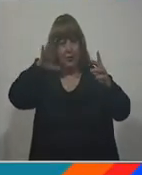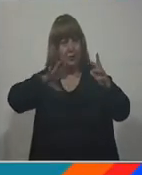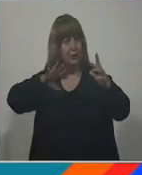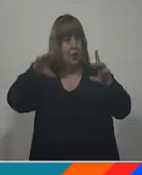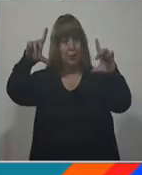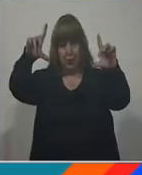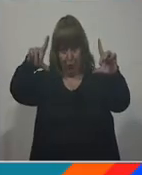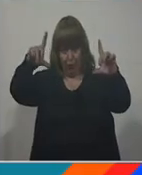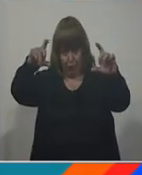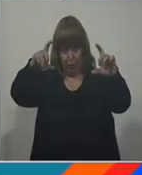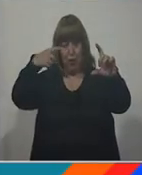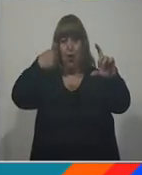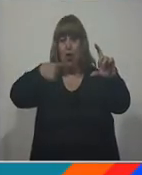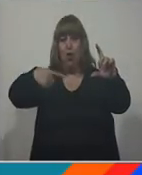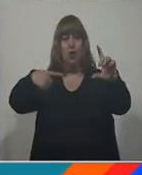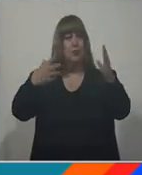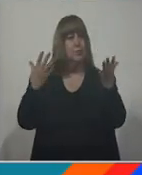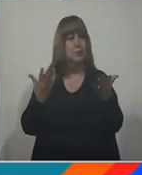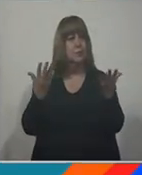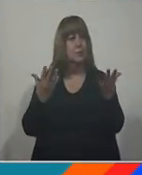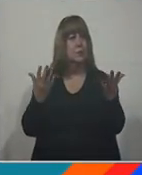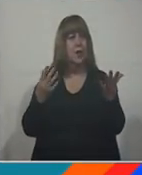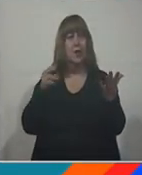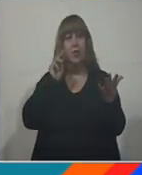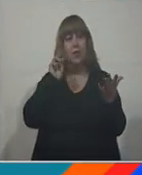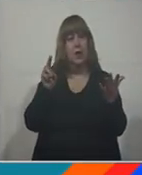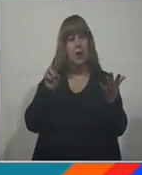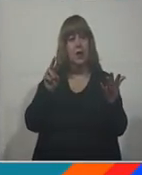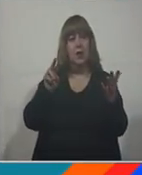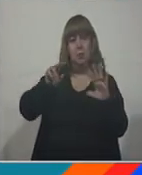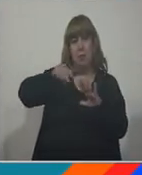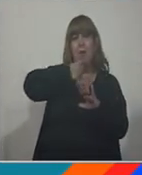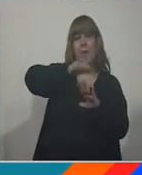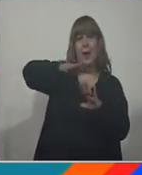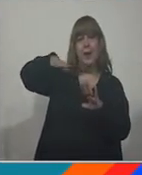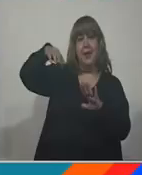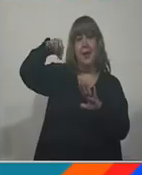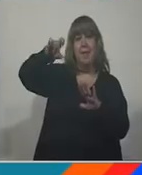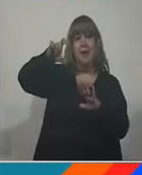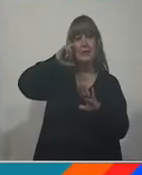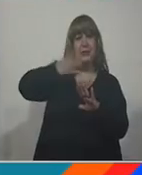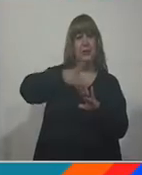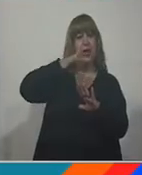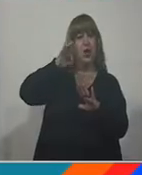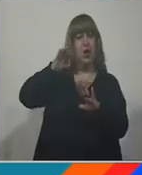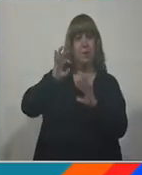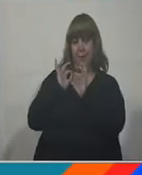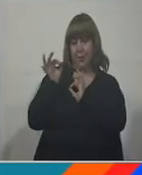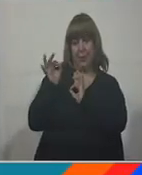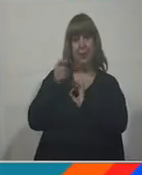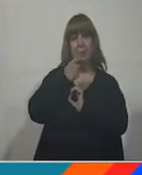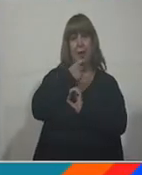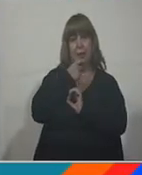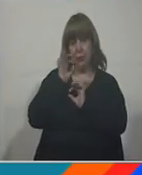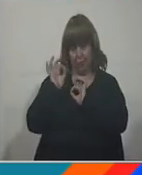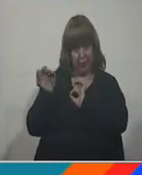imagen satelital, pero Sí, esas por favor. coloridas imágenes que vemos allí recostadas sobre el Pacífico, a la altura de nuestra provincia,